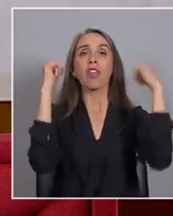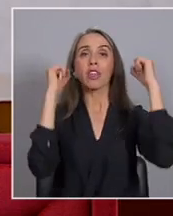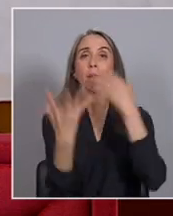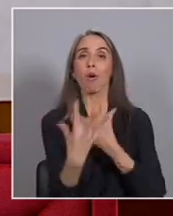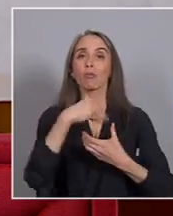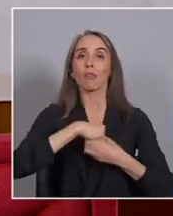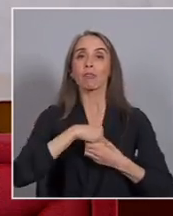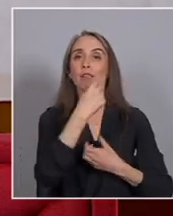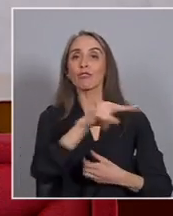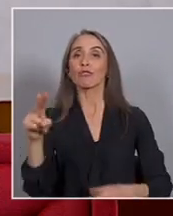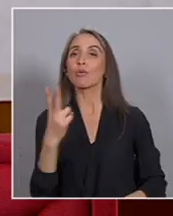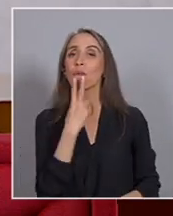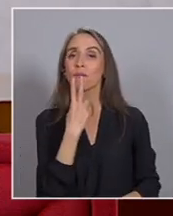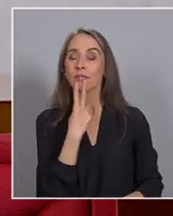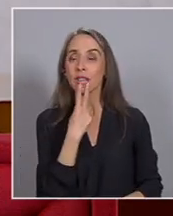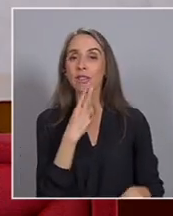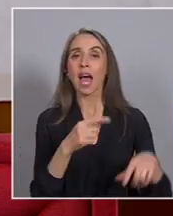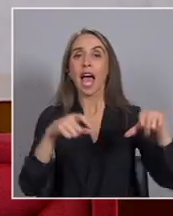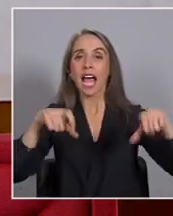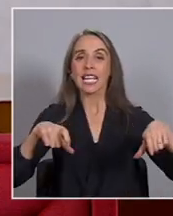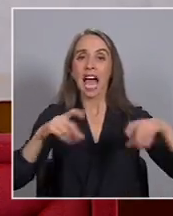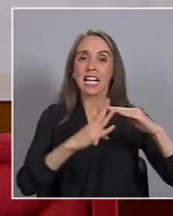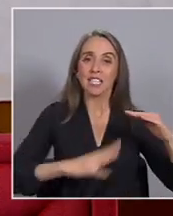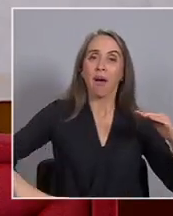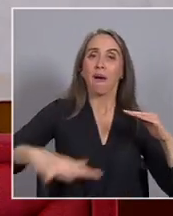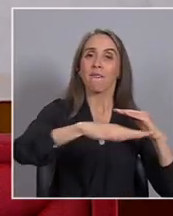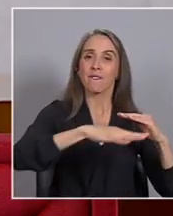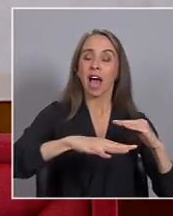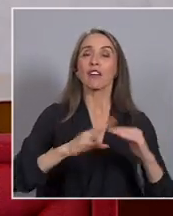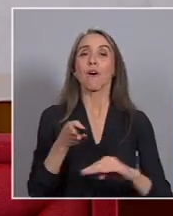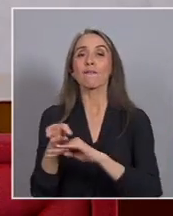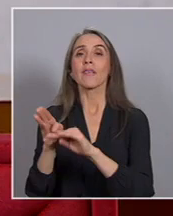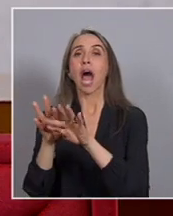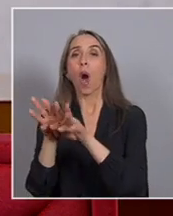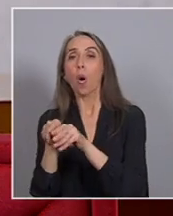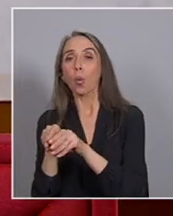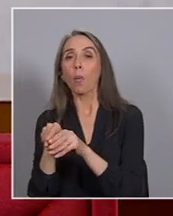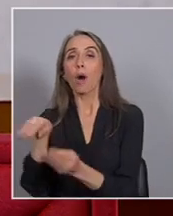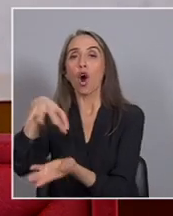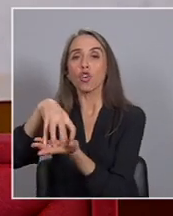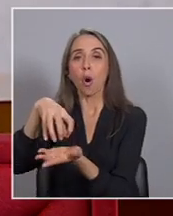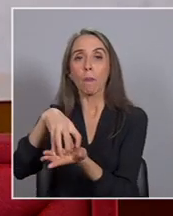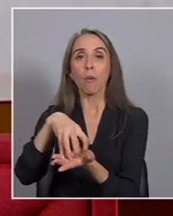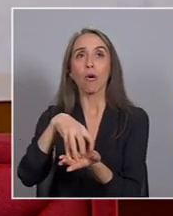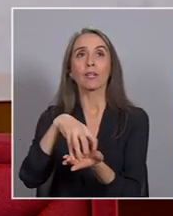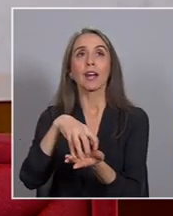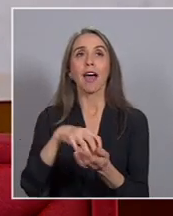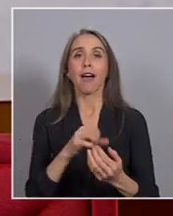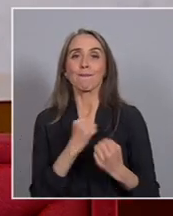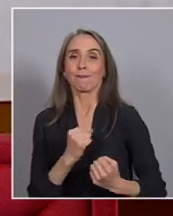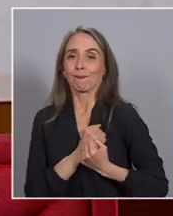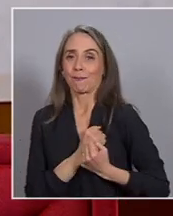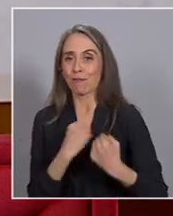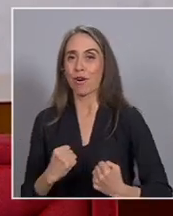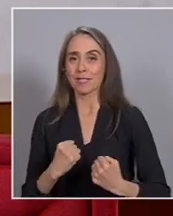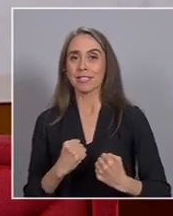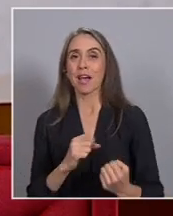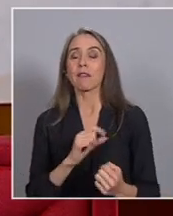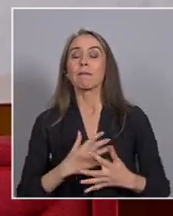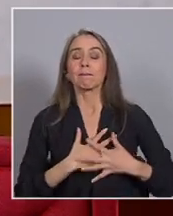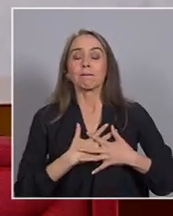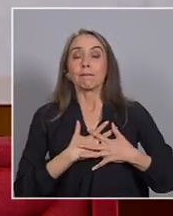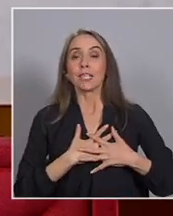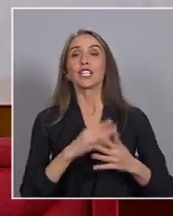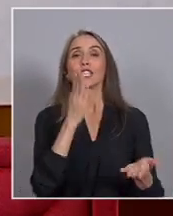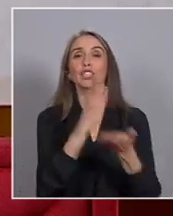de sus vidas. En canchas de barrio, en clubes comunales con pachorra y pasión,